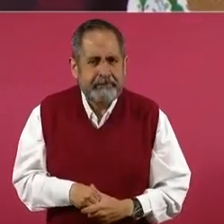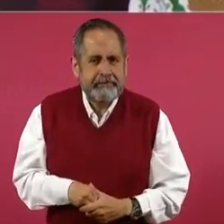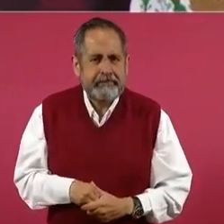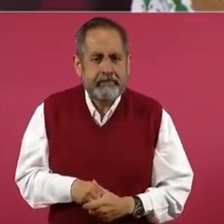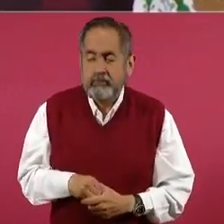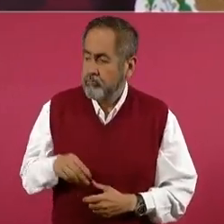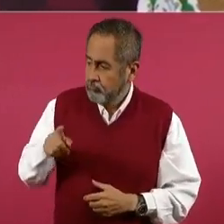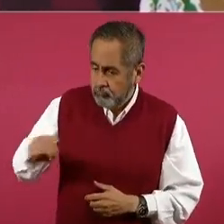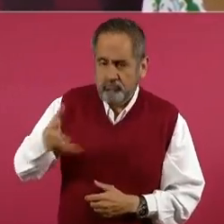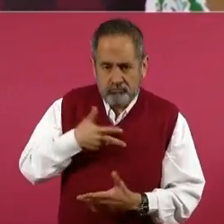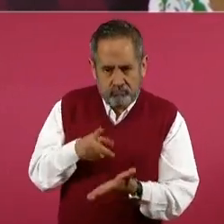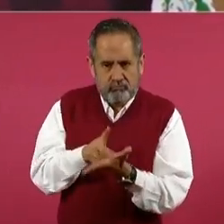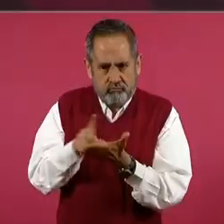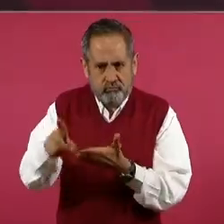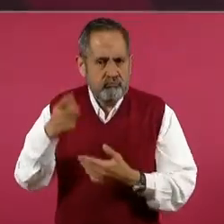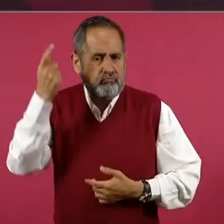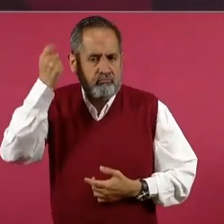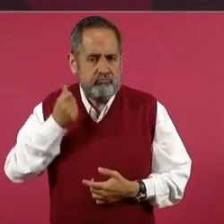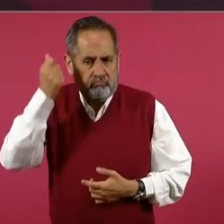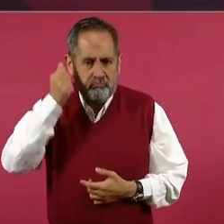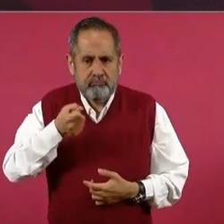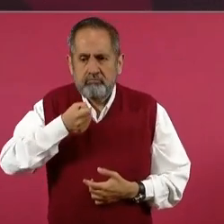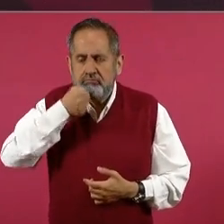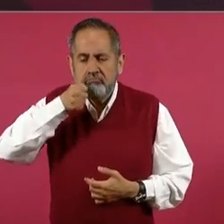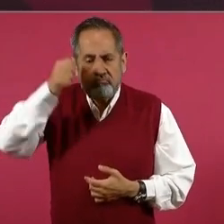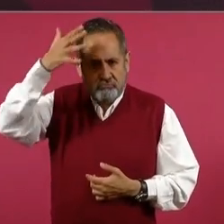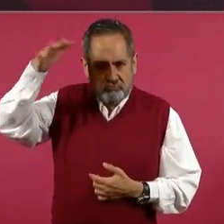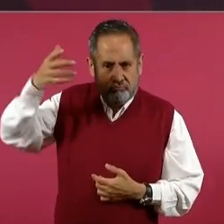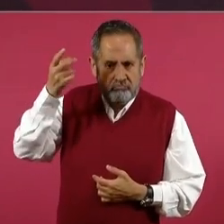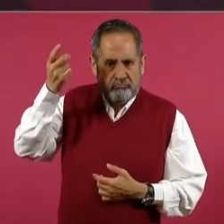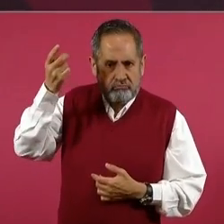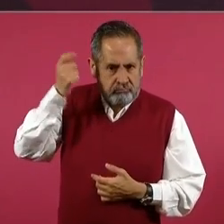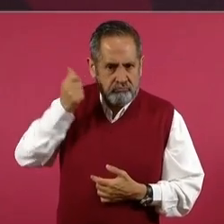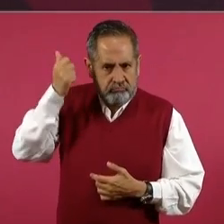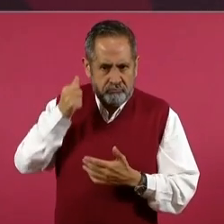en un derecho la pensión a los adultos mayores.